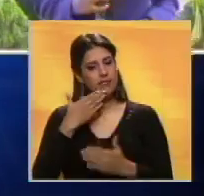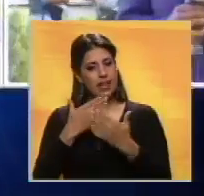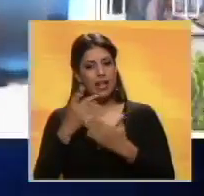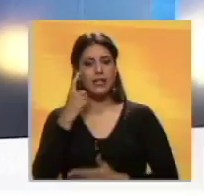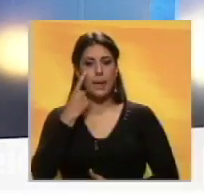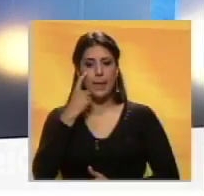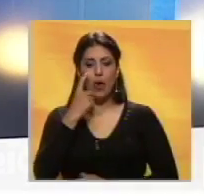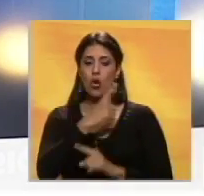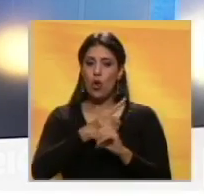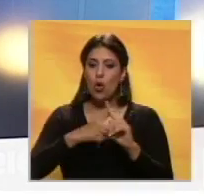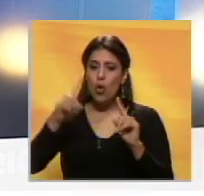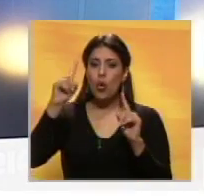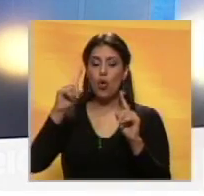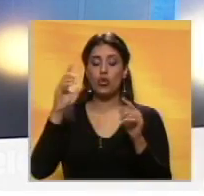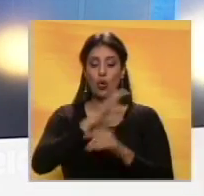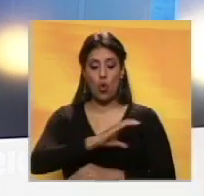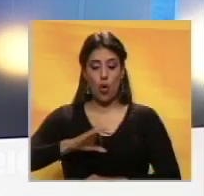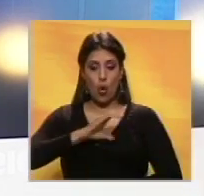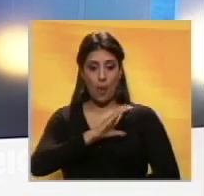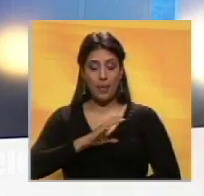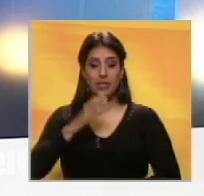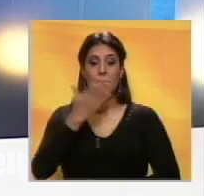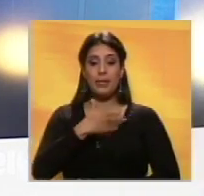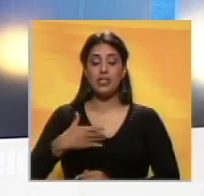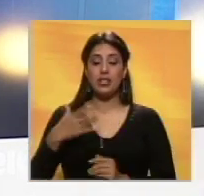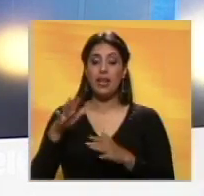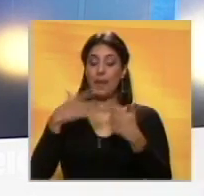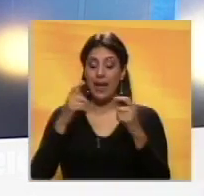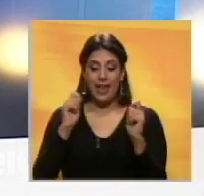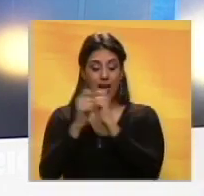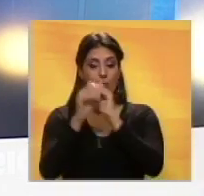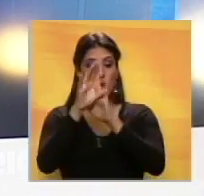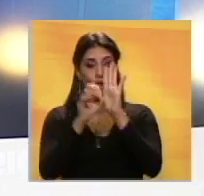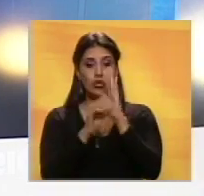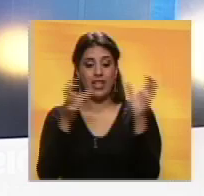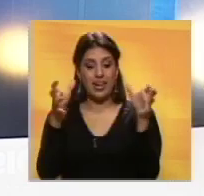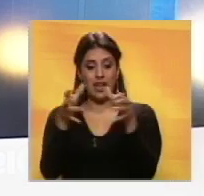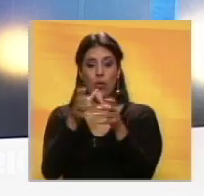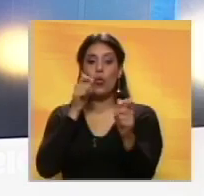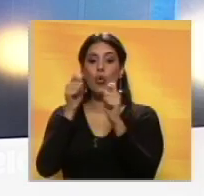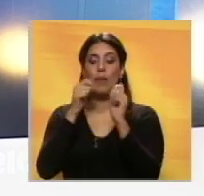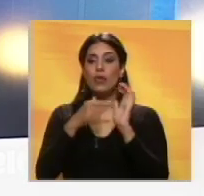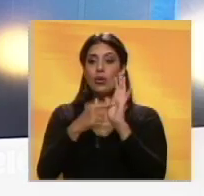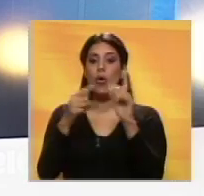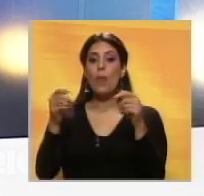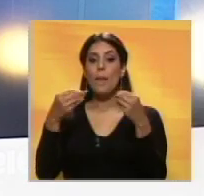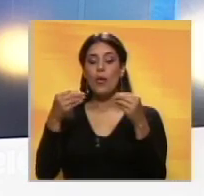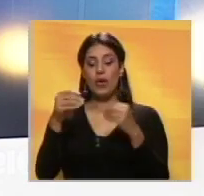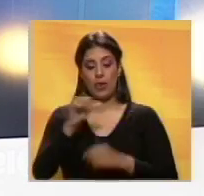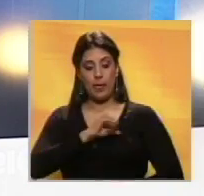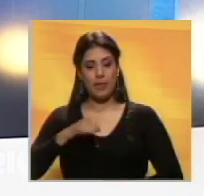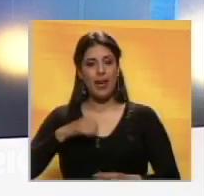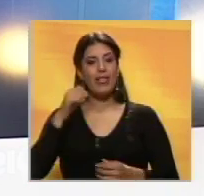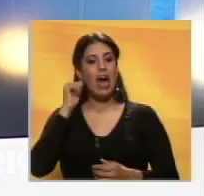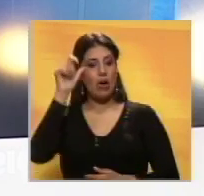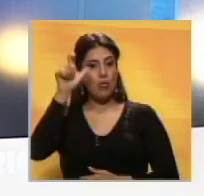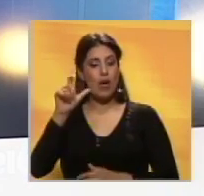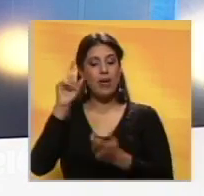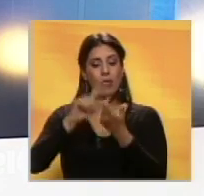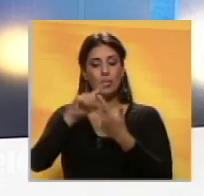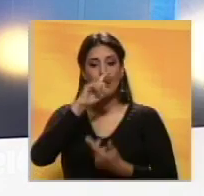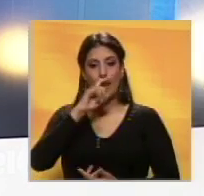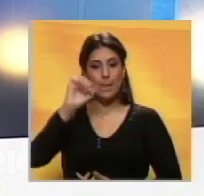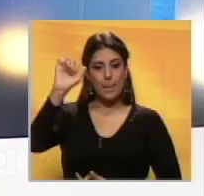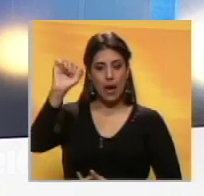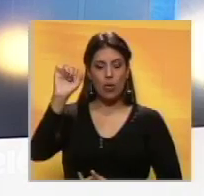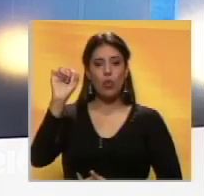Gracias, Maoli. La Comisión Presidencial para la Constituyente se reunió con representantes de los medios de comunicación públicos y privados. Silvia Flores, primera combatiente e integrante